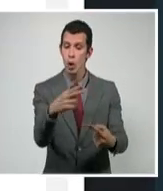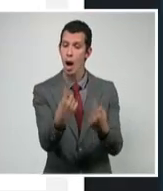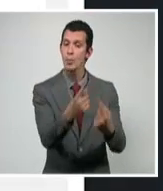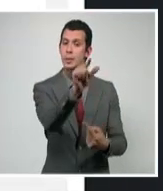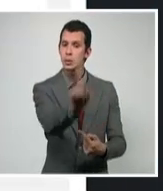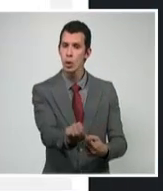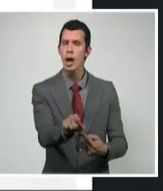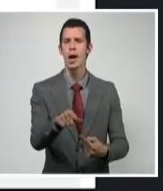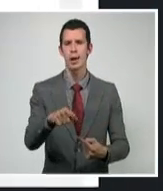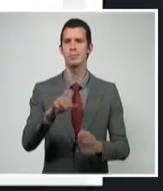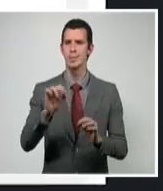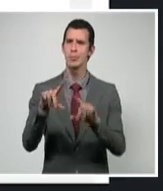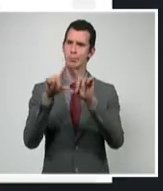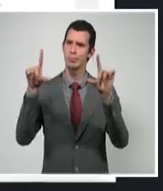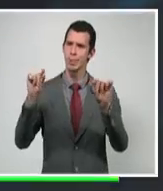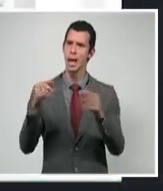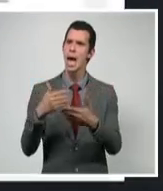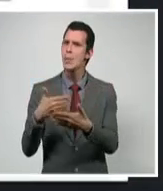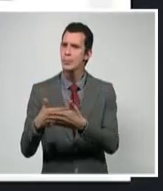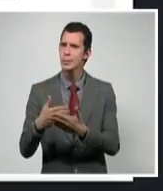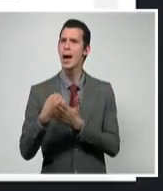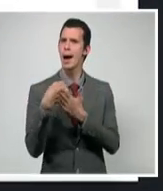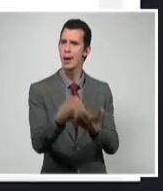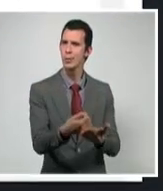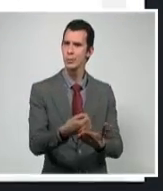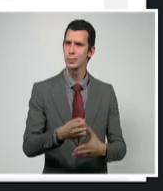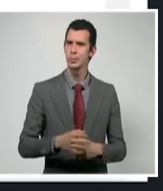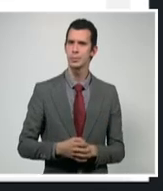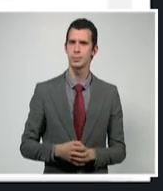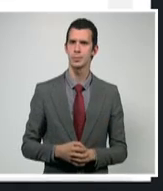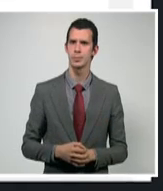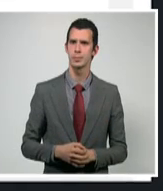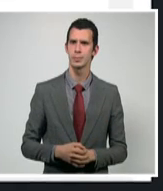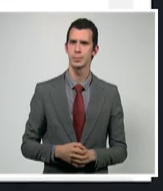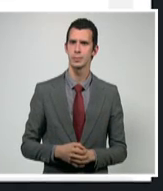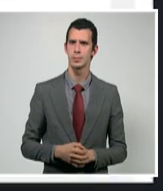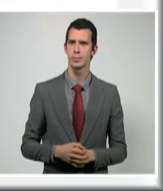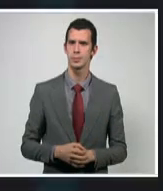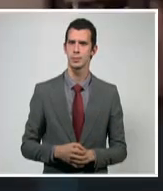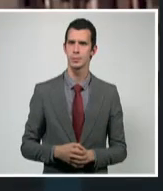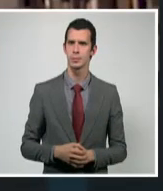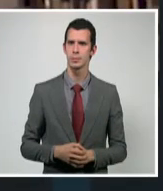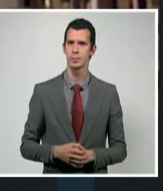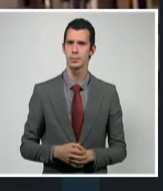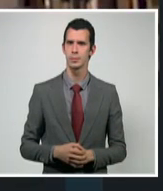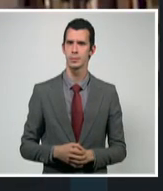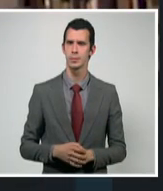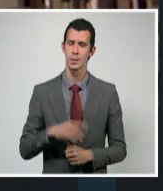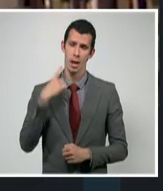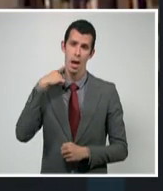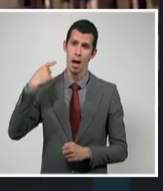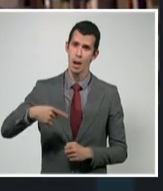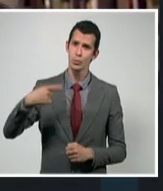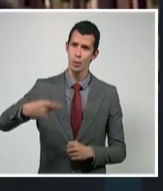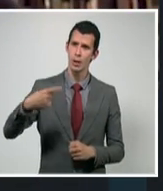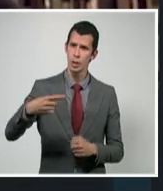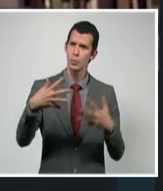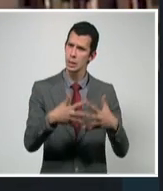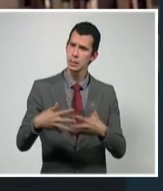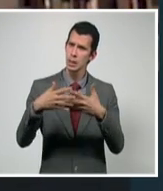ha recibido de la Fundación Nacional para la Democracia, NED, por sus siglas en inglés. Hay una larga historia de